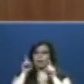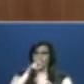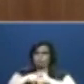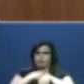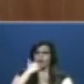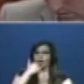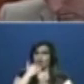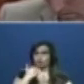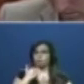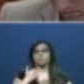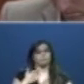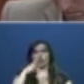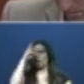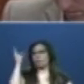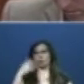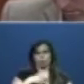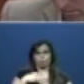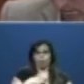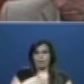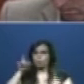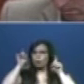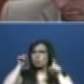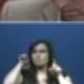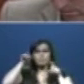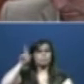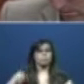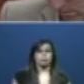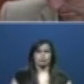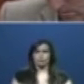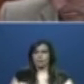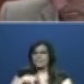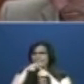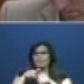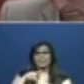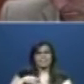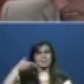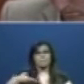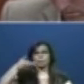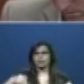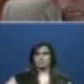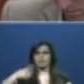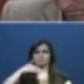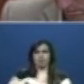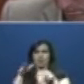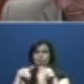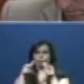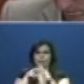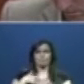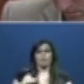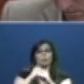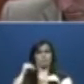olvidarse que la educación es el instrumento más poderoso con el que la sociedad cuenta para asegurar la igualdad de oportunidades de todos